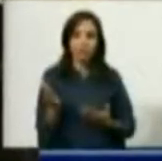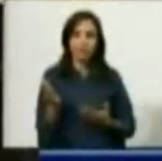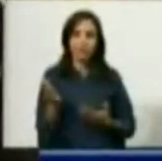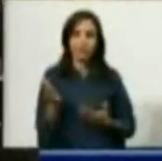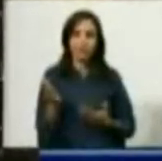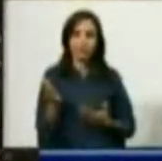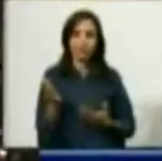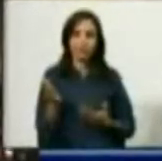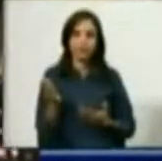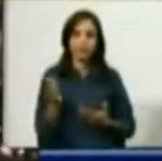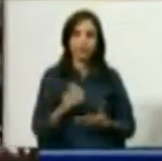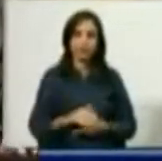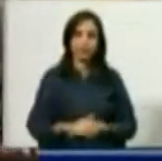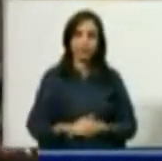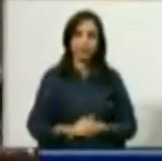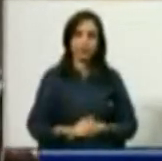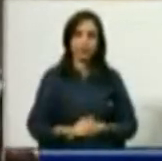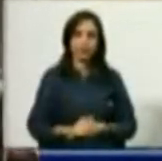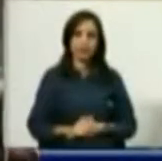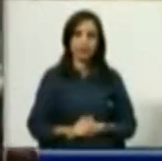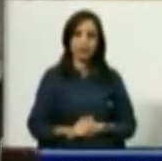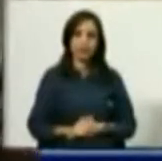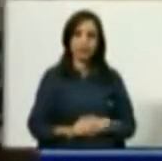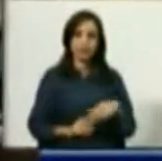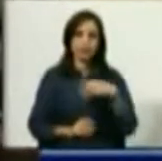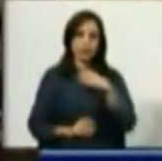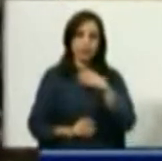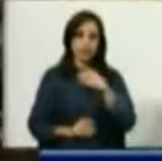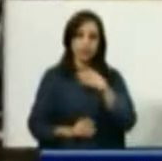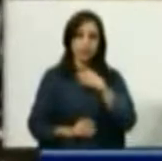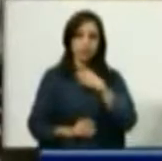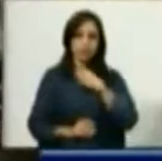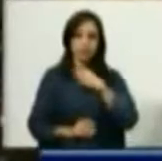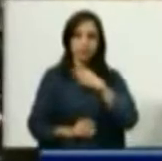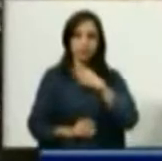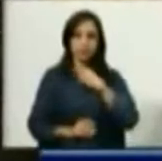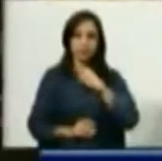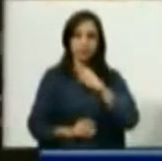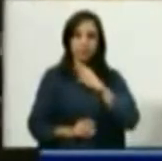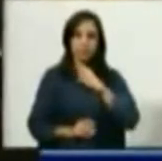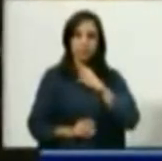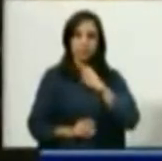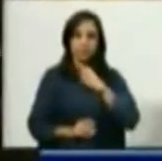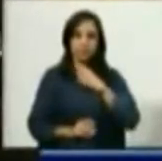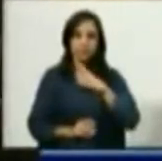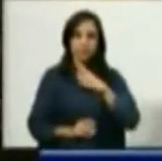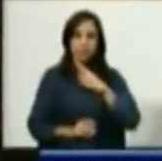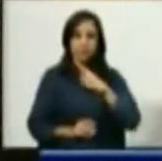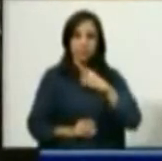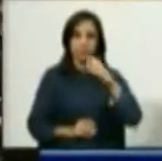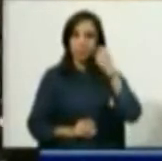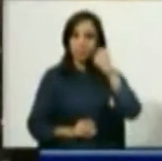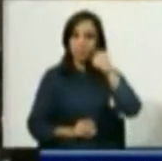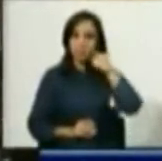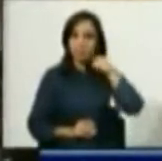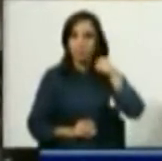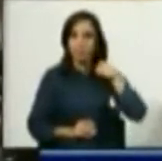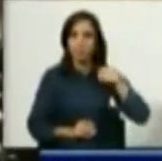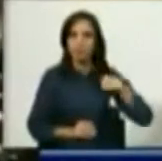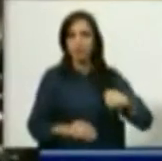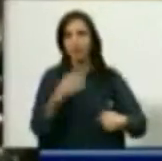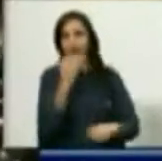Cadete nuevo Janet rojas Llanes rojas John Jairo Cadete de primer año